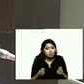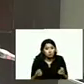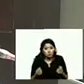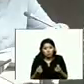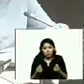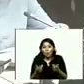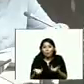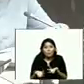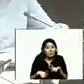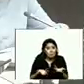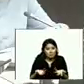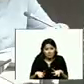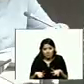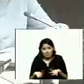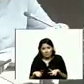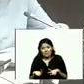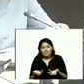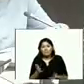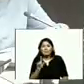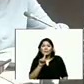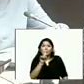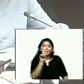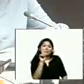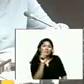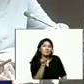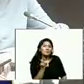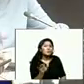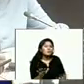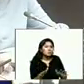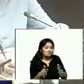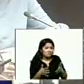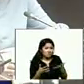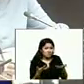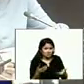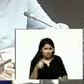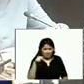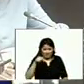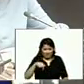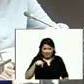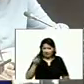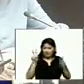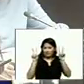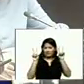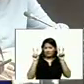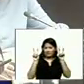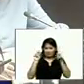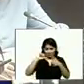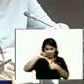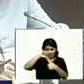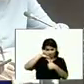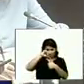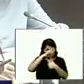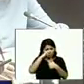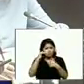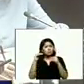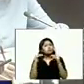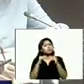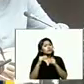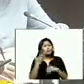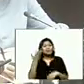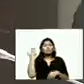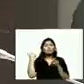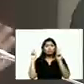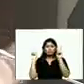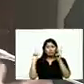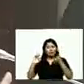compatriotas en el exterior. ¿Por qué no abordamos este tema como Triángulo Norte? ¿Cómo se han abordado otros temas como la Alianza para la